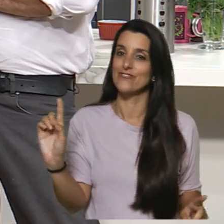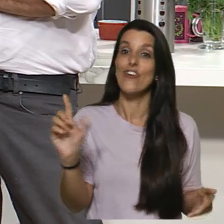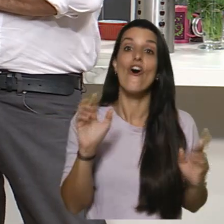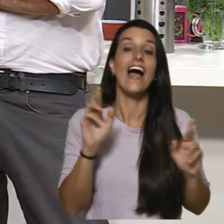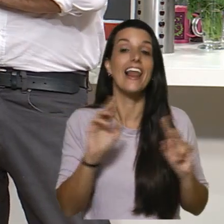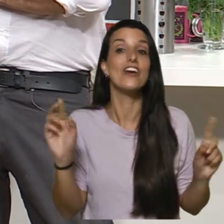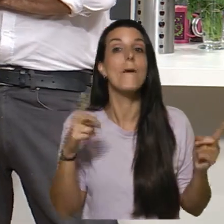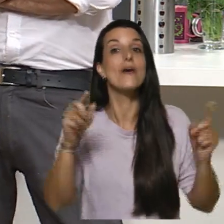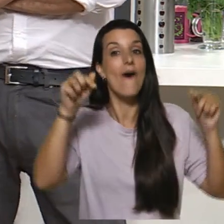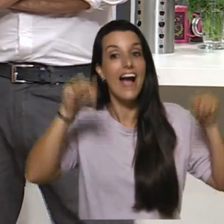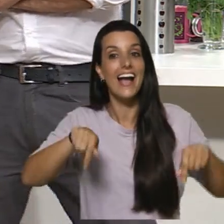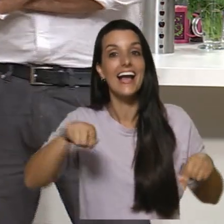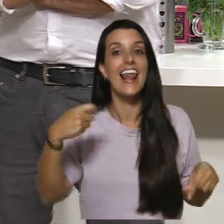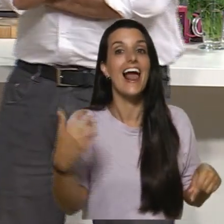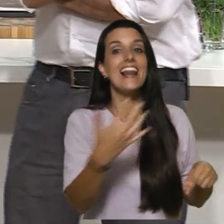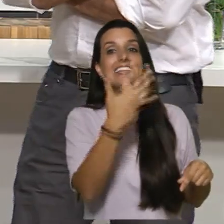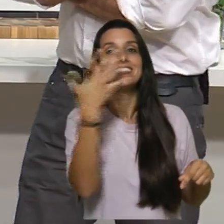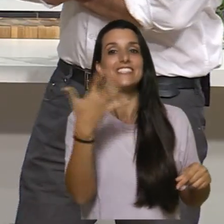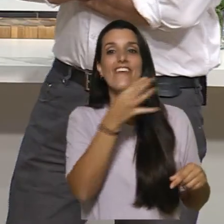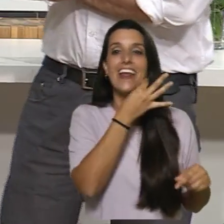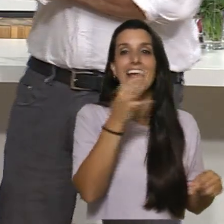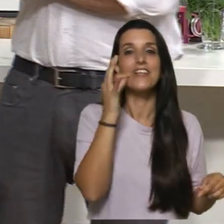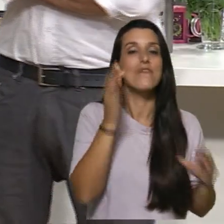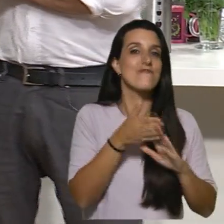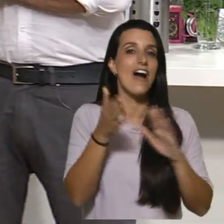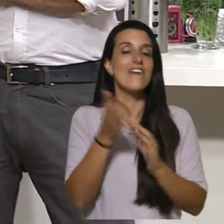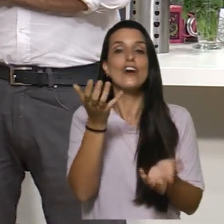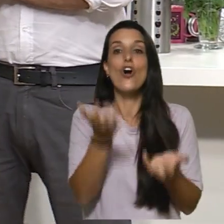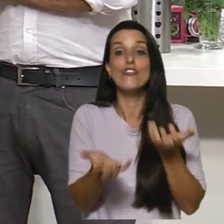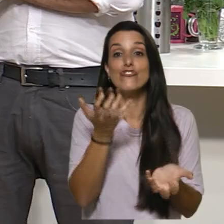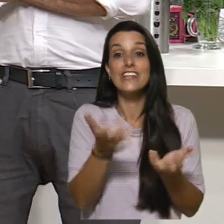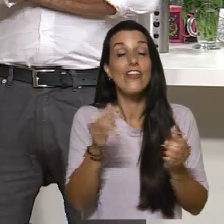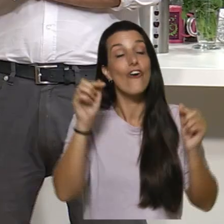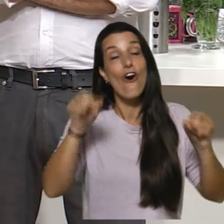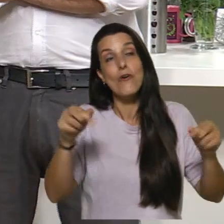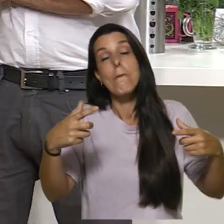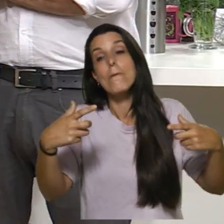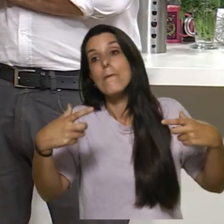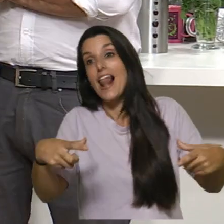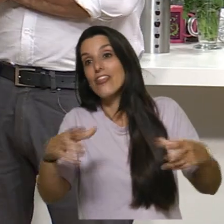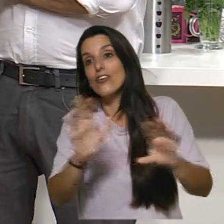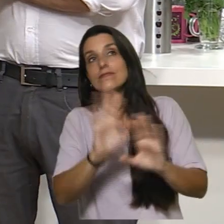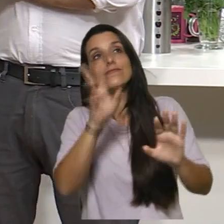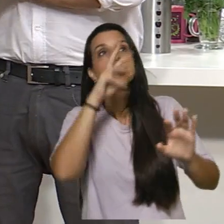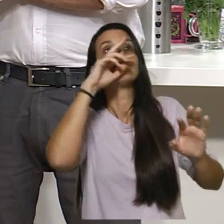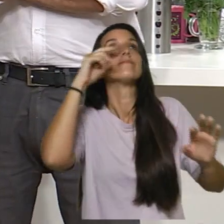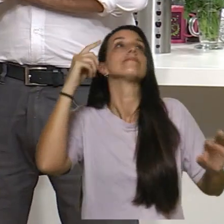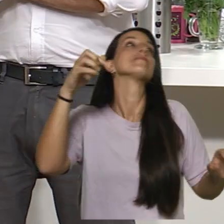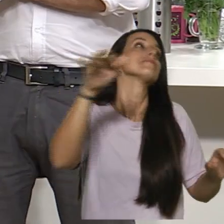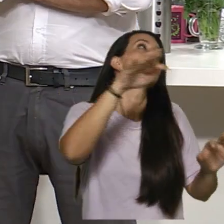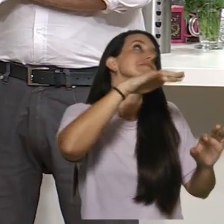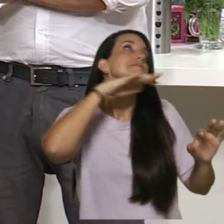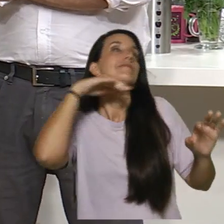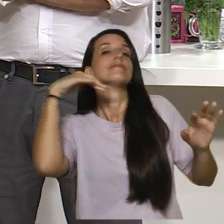Lo que llega aquí a la pantalla con el 5 es nuestra cháchara, porque vamos a estar compartiendo una receta. Hay un aroma acá, Lorenzo. Sí,